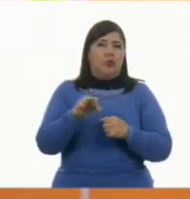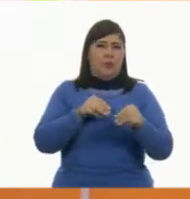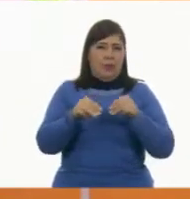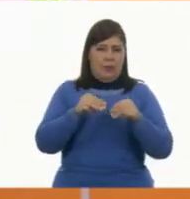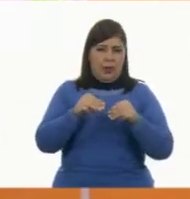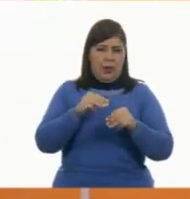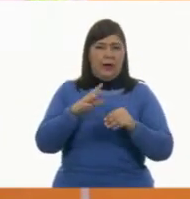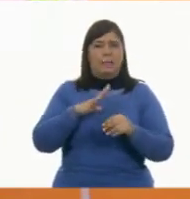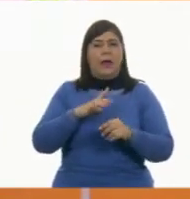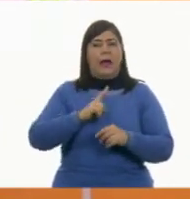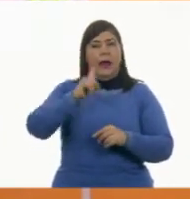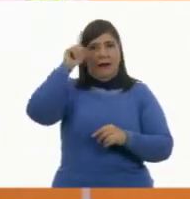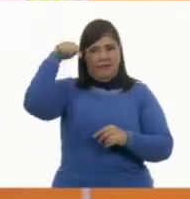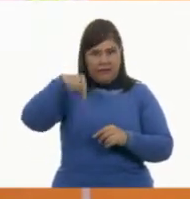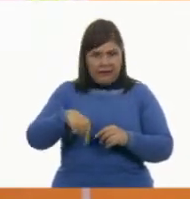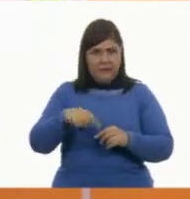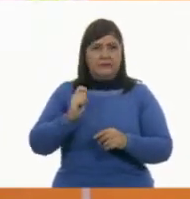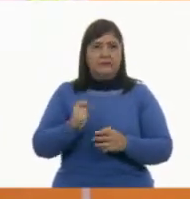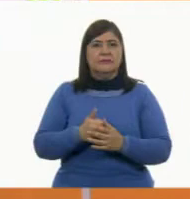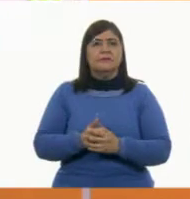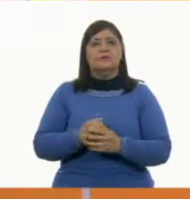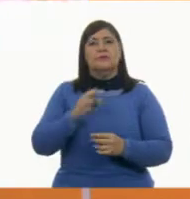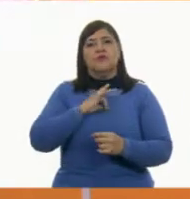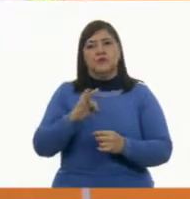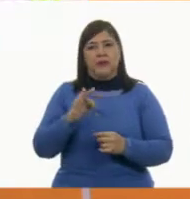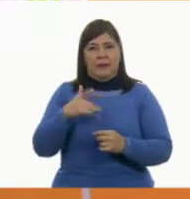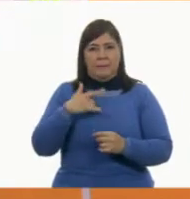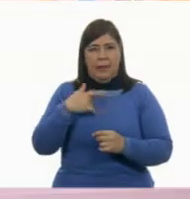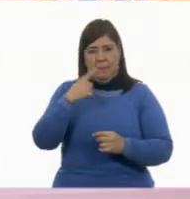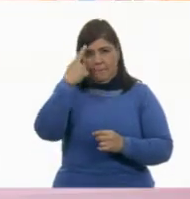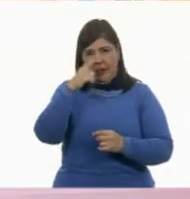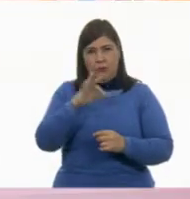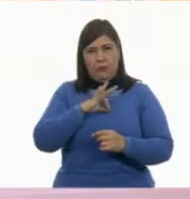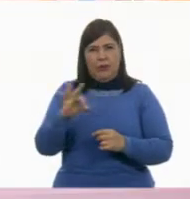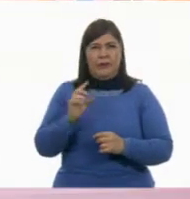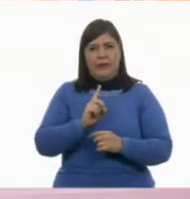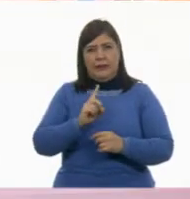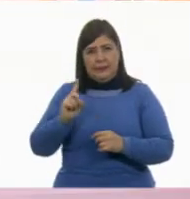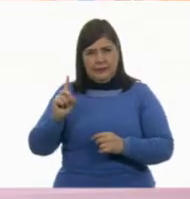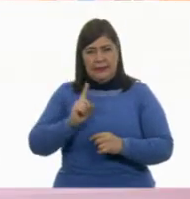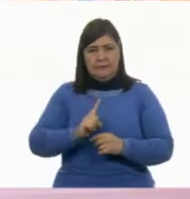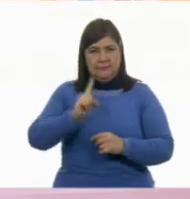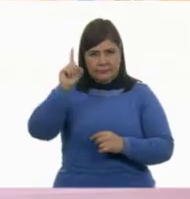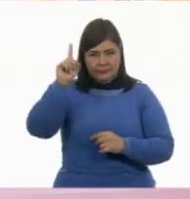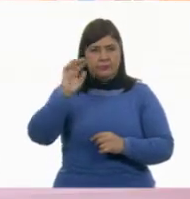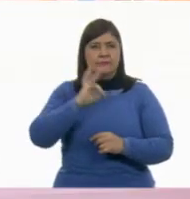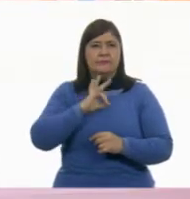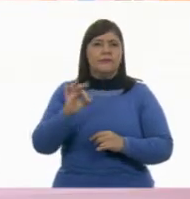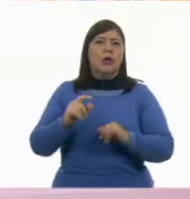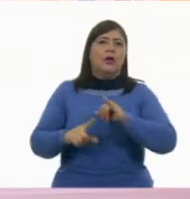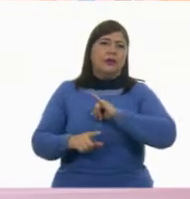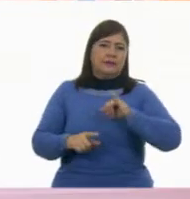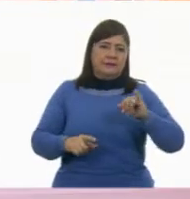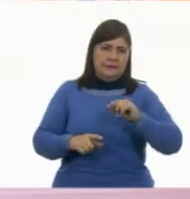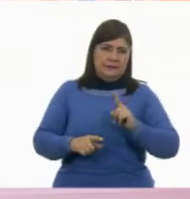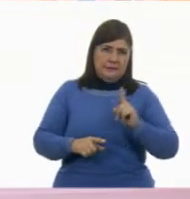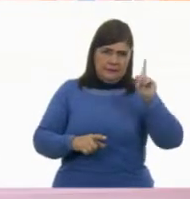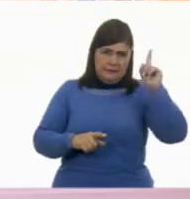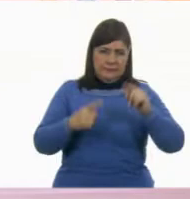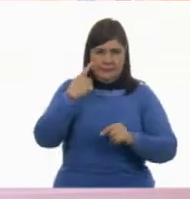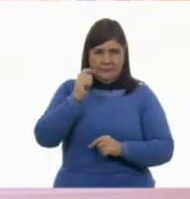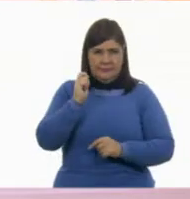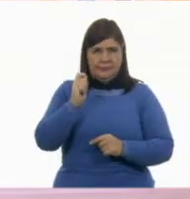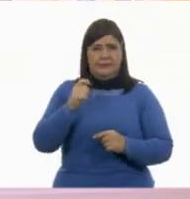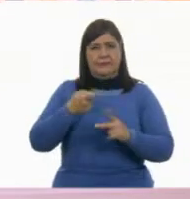brazos arriba y abajo, ¿de acuerdo? Vamos a mover primero paso lateral a la derecha con el brazo arriba y luego paso lateral a la izquierda con el brazo arriba.